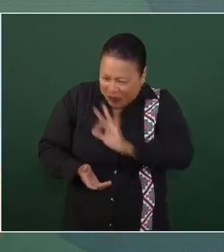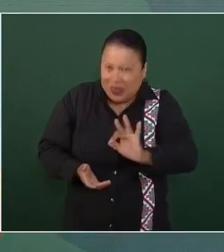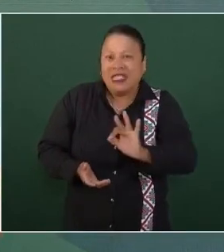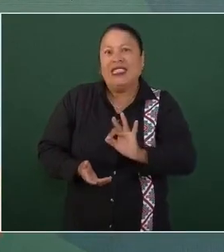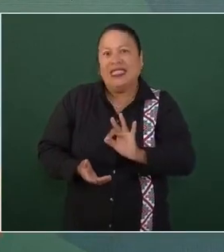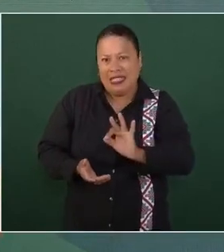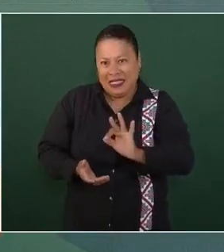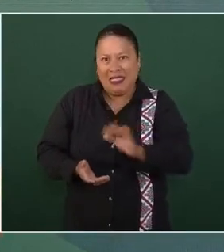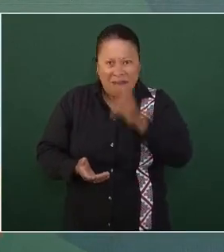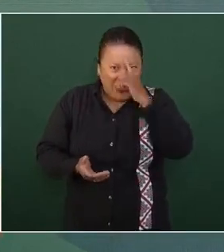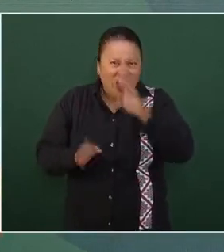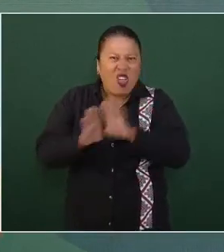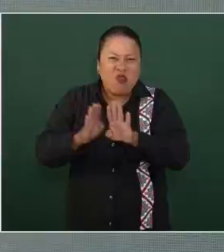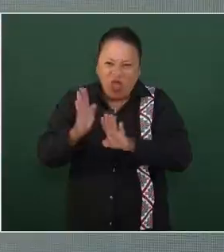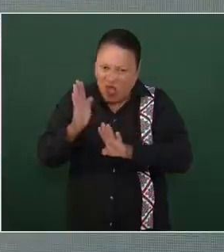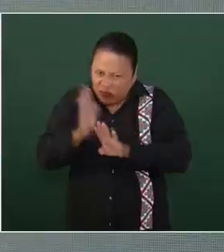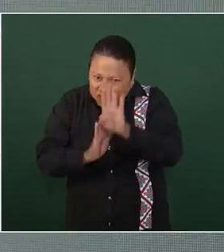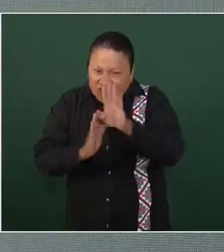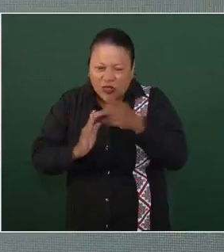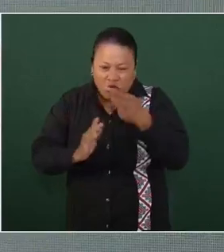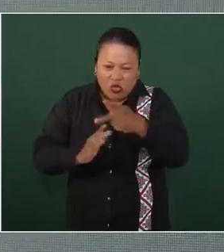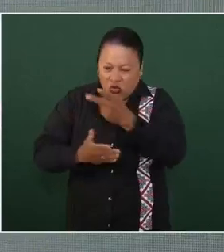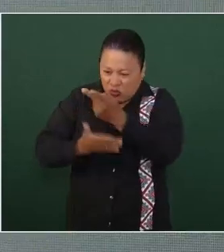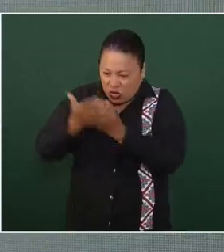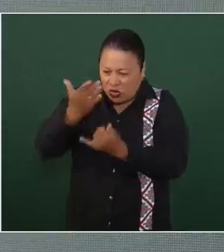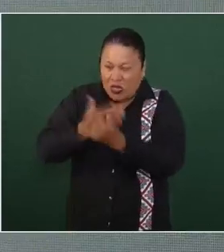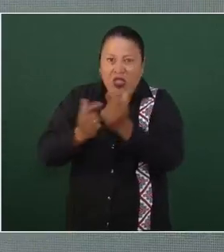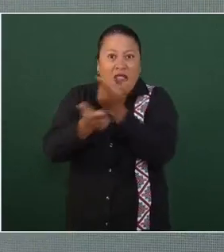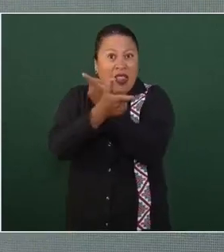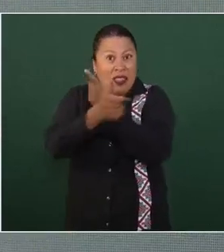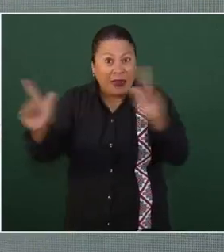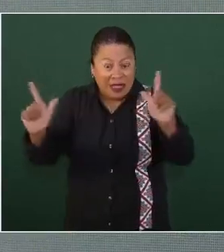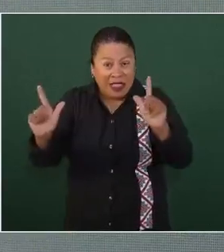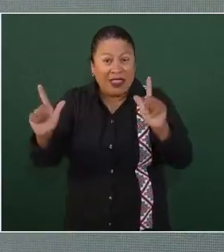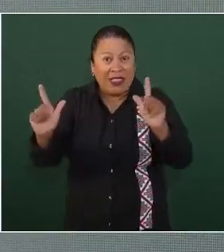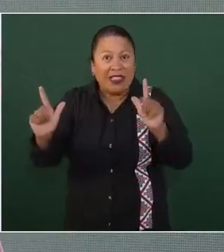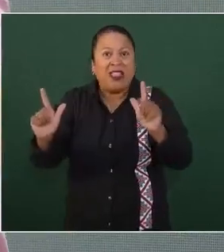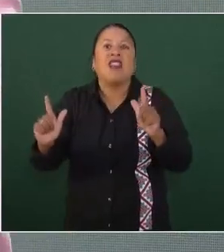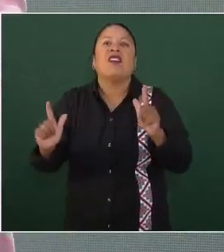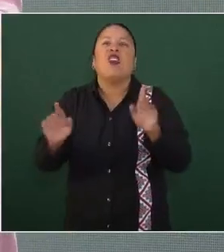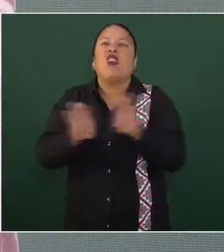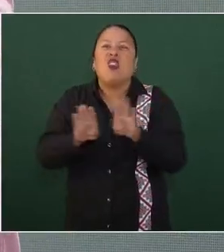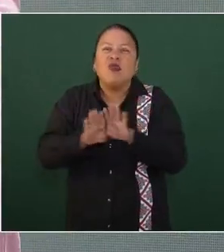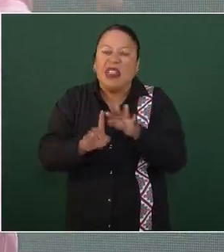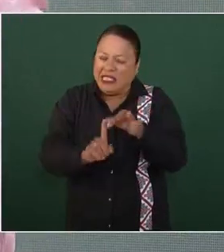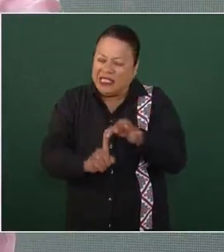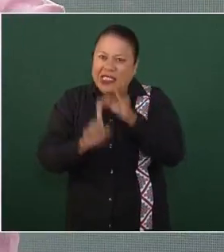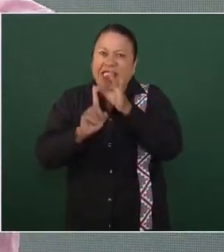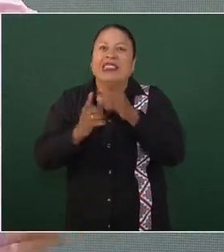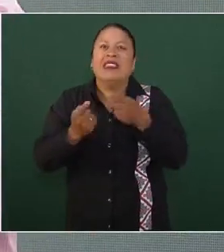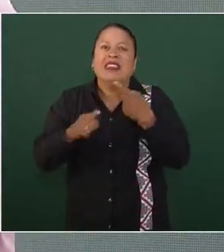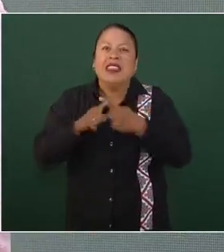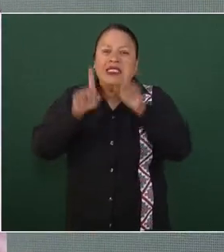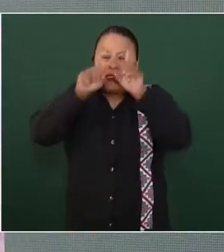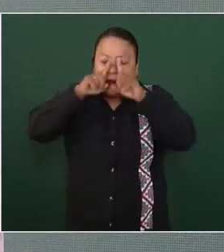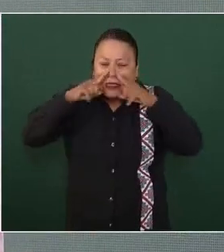salir adelante con su proyecto libertario era aliarse con los zapatistas